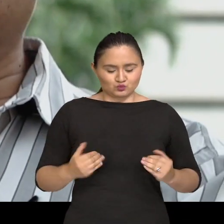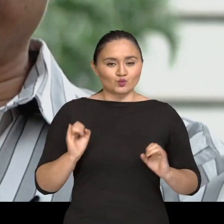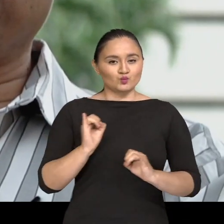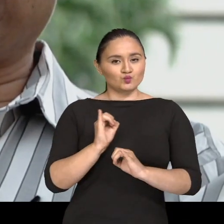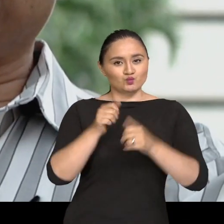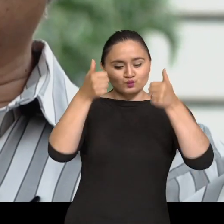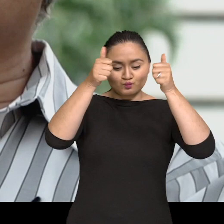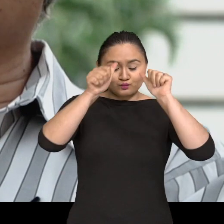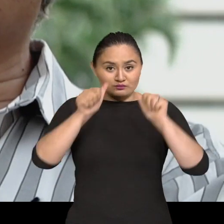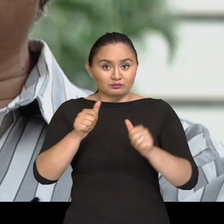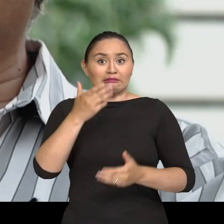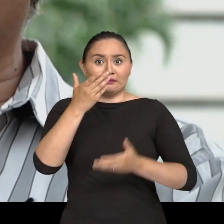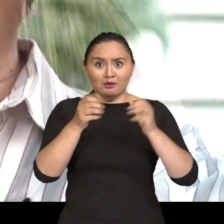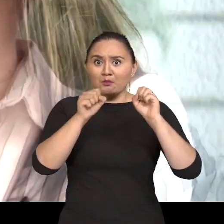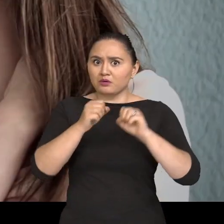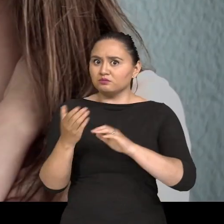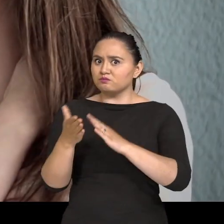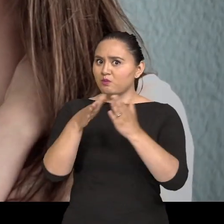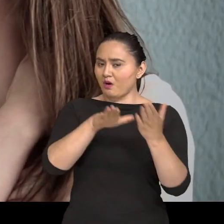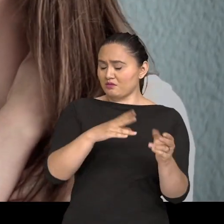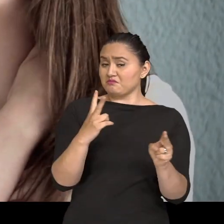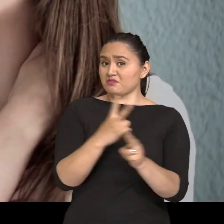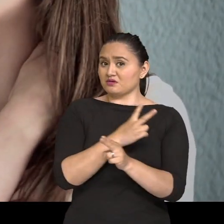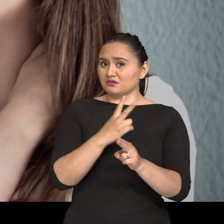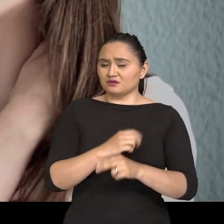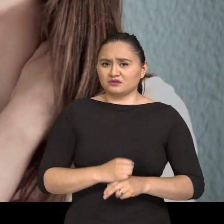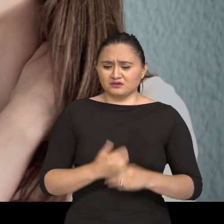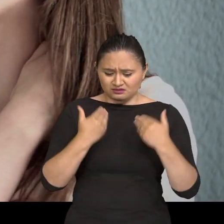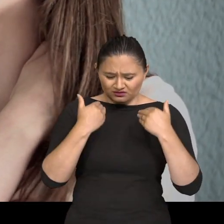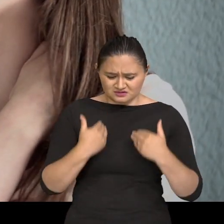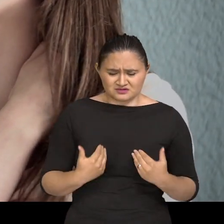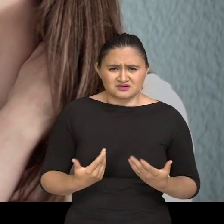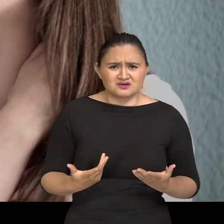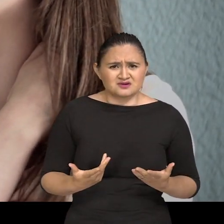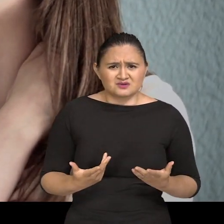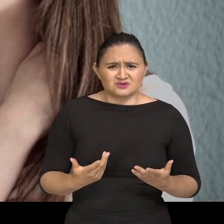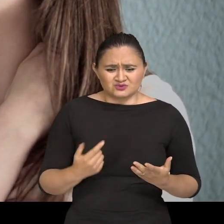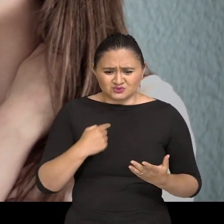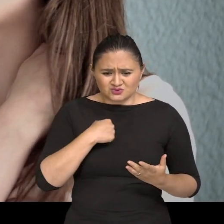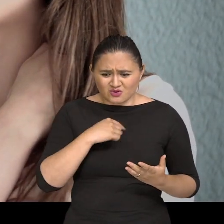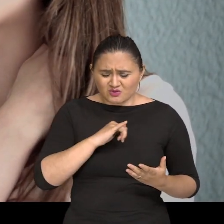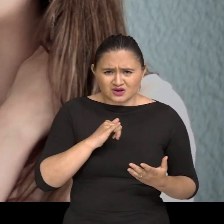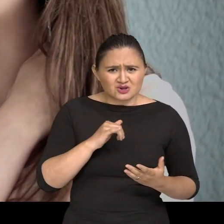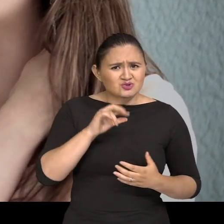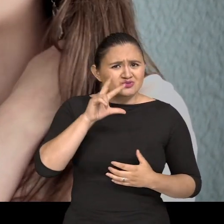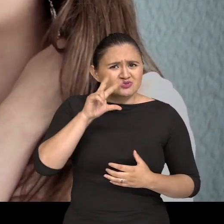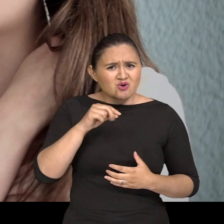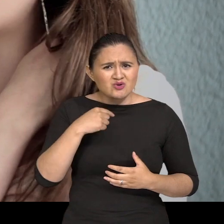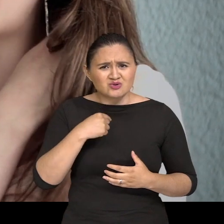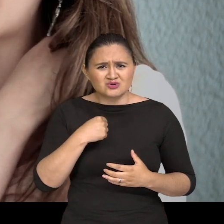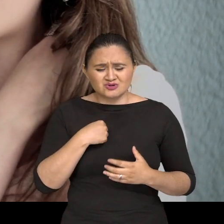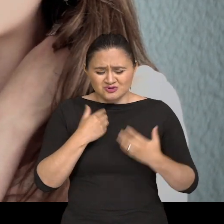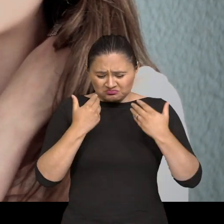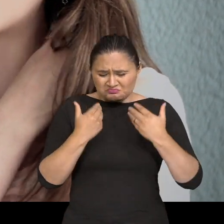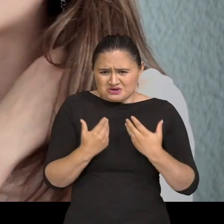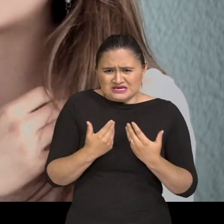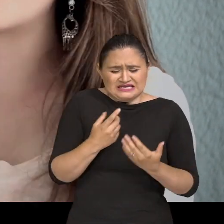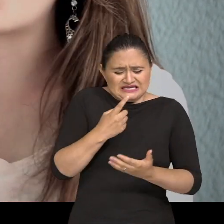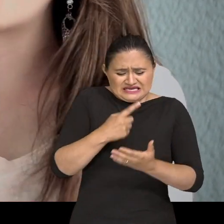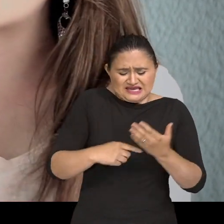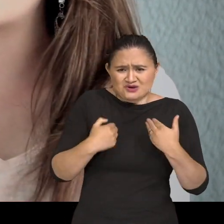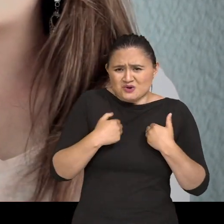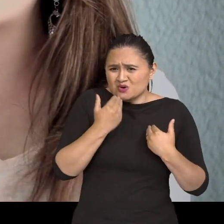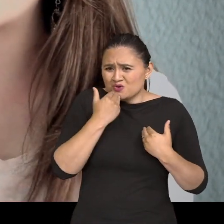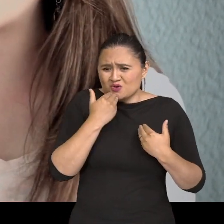muchas veces puede llegar incluso hasta la muerte ésta no soy yo no estoy convirtiendo en algo que ni siquiera sé qué es y